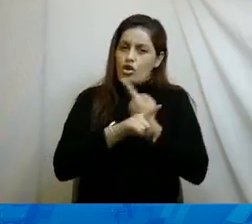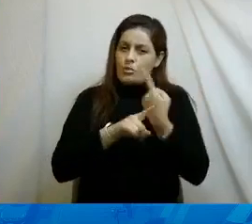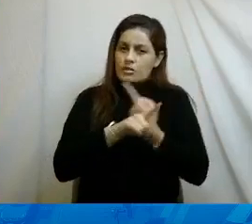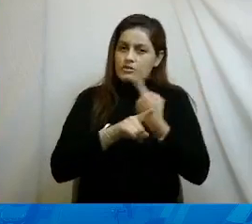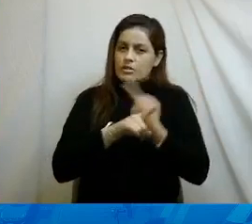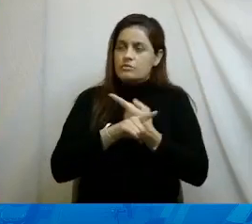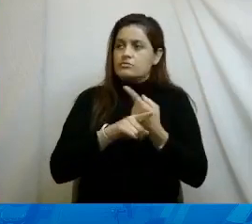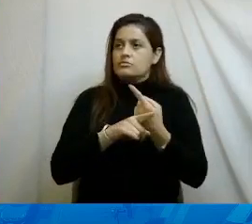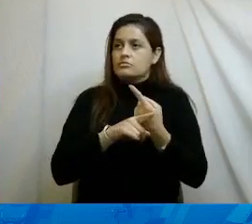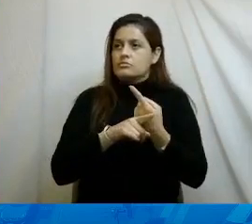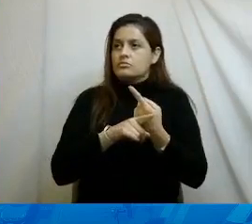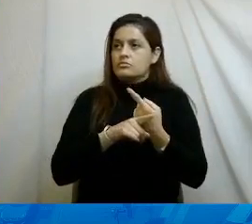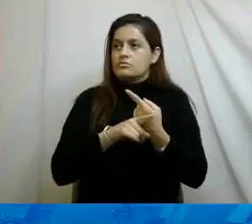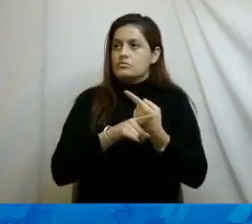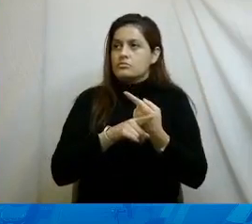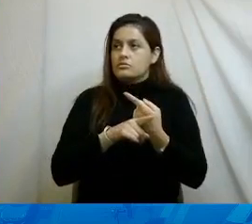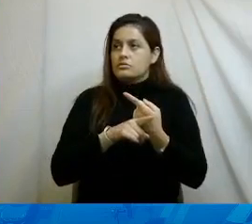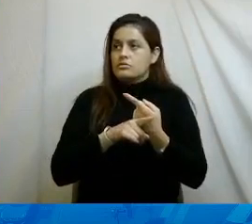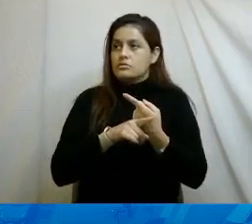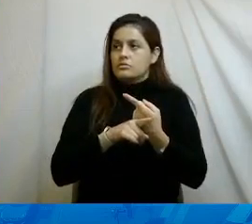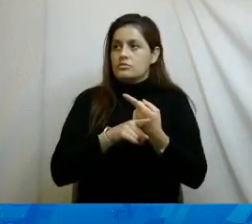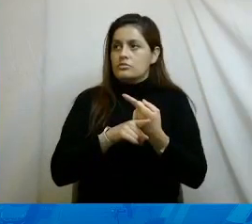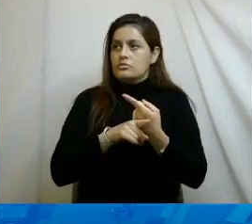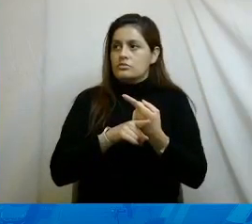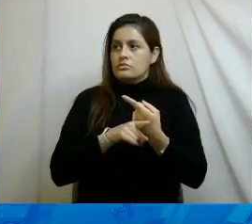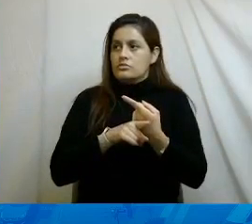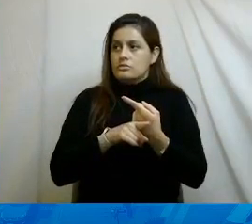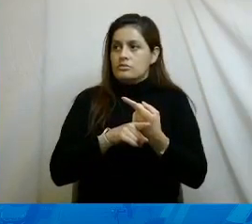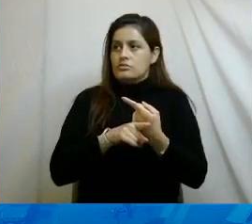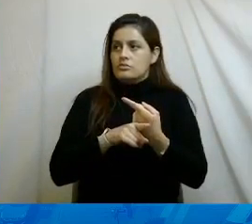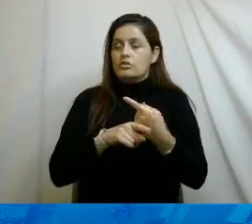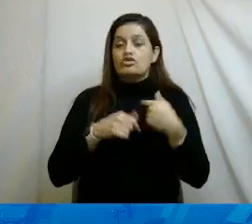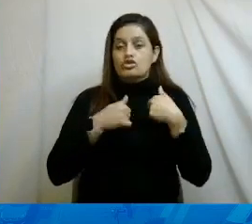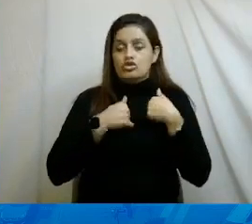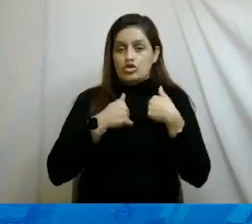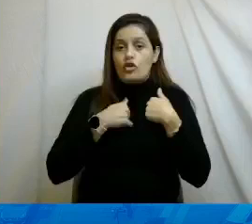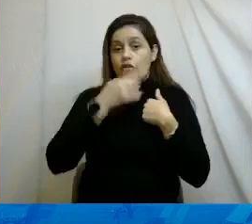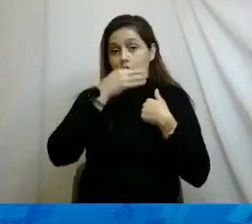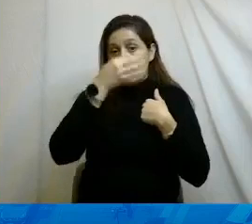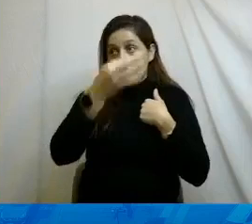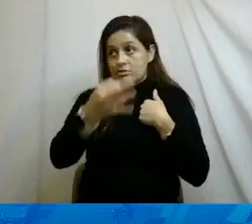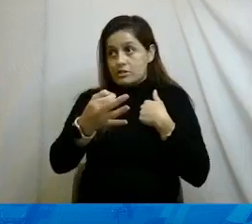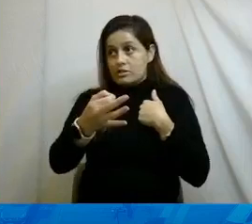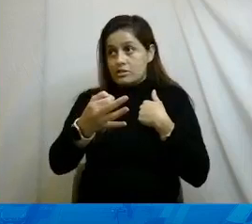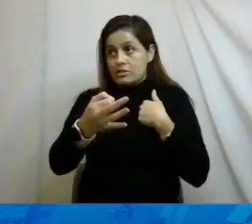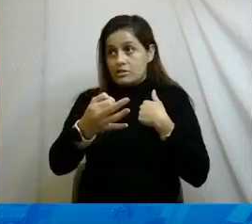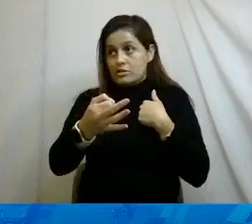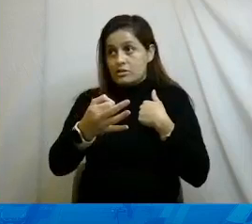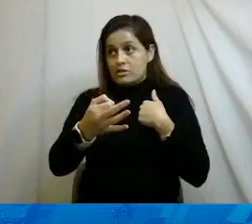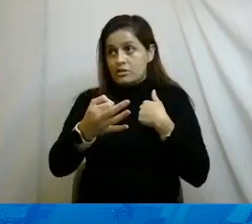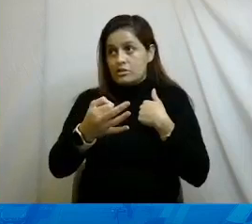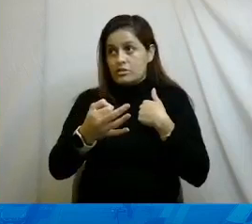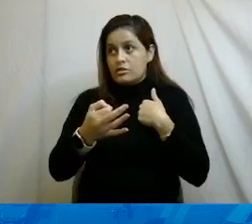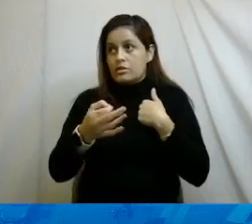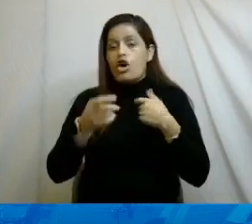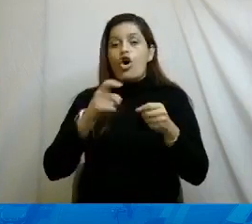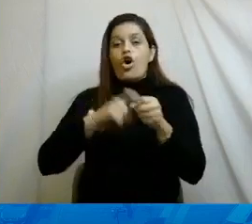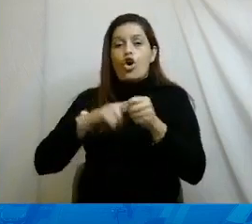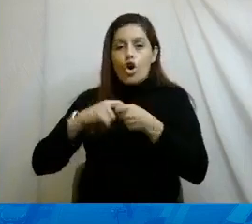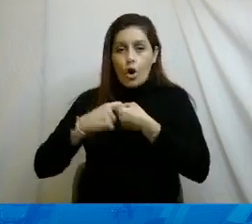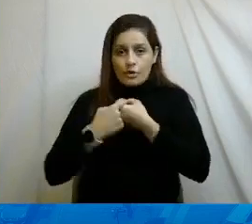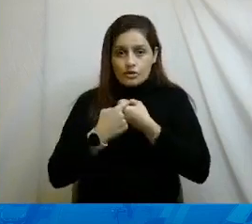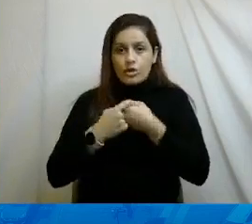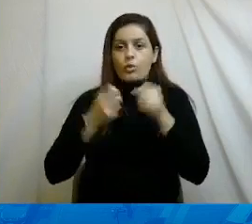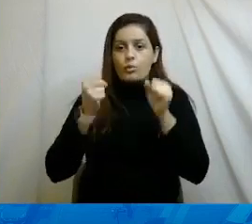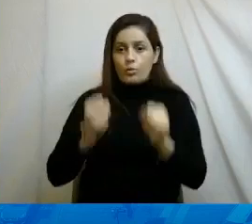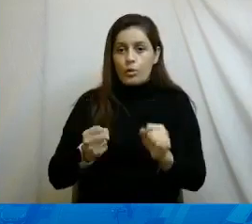presupuesto, con el concejal Enrique. De hecho, yo agradecí que gracias al concejal Enrique, ¿cierto?, y a la comisión pudimos registrar